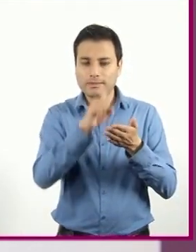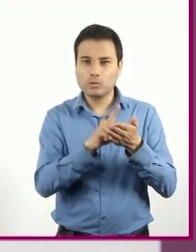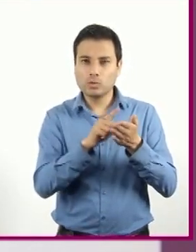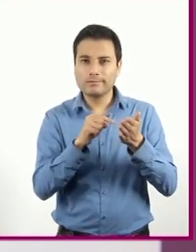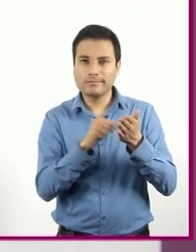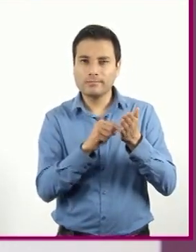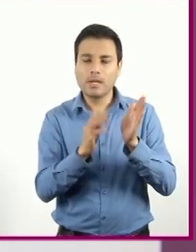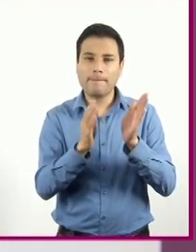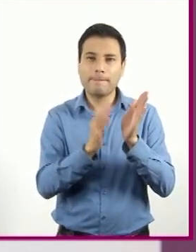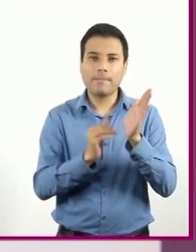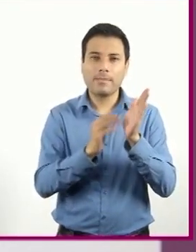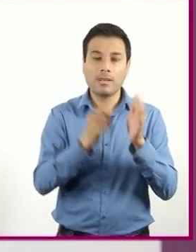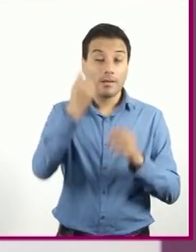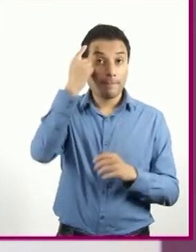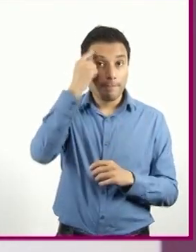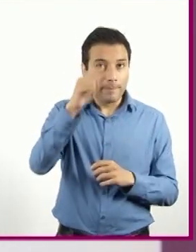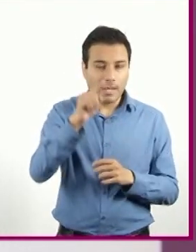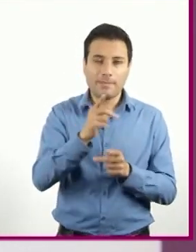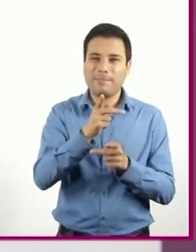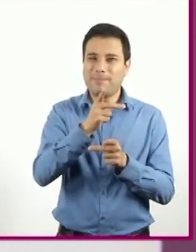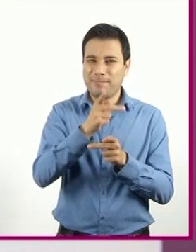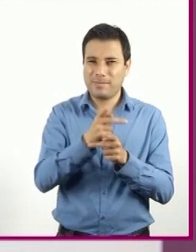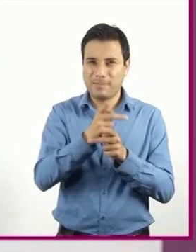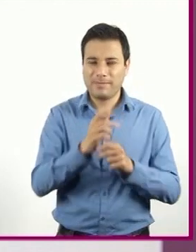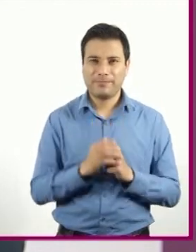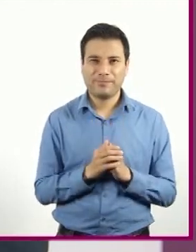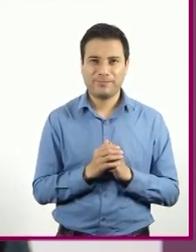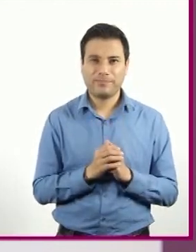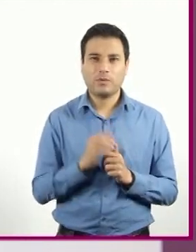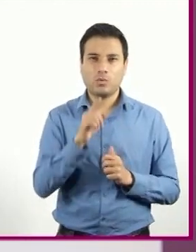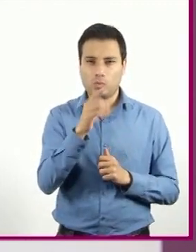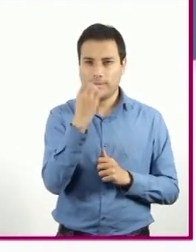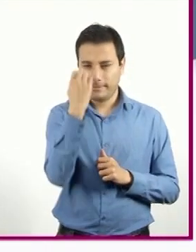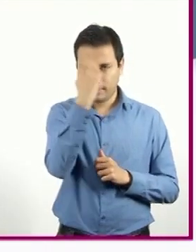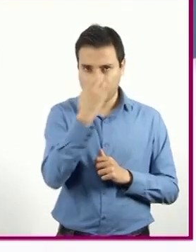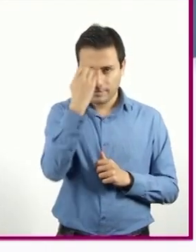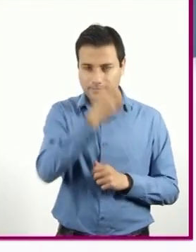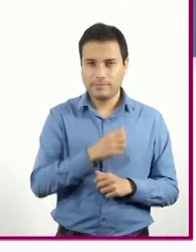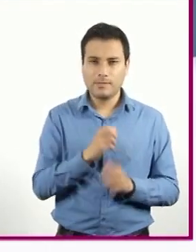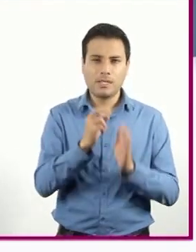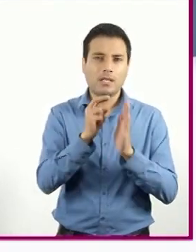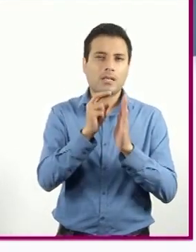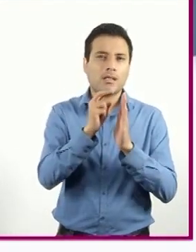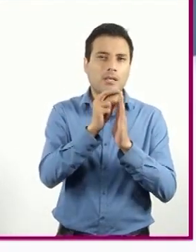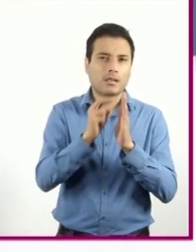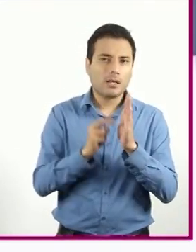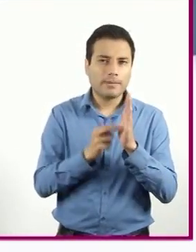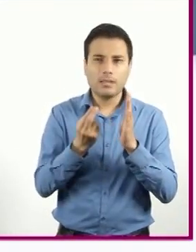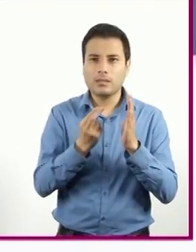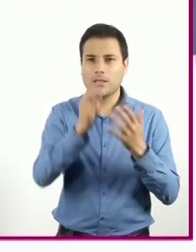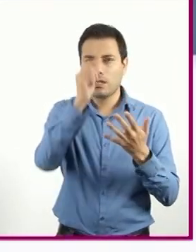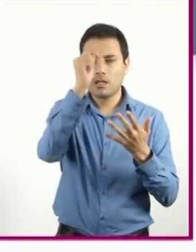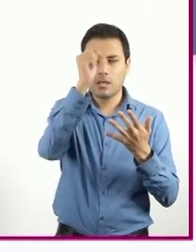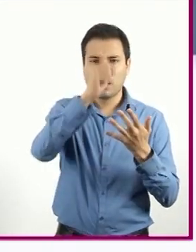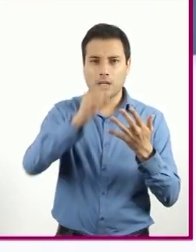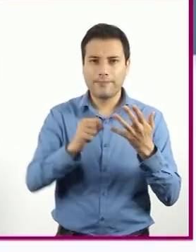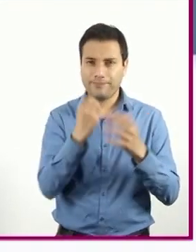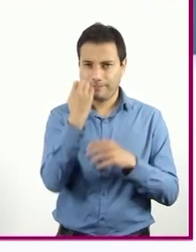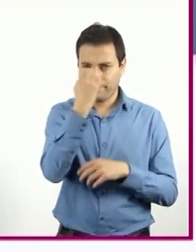el ingreso a la educación media superior. Revisa las instrucciones de todos los rubros que